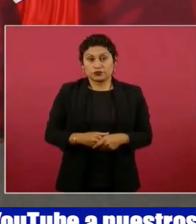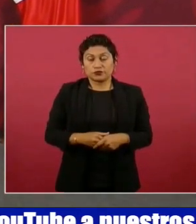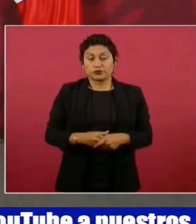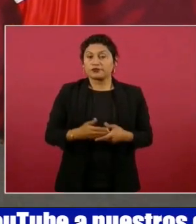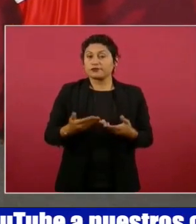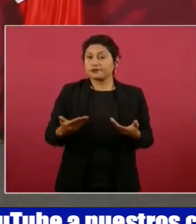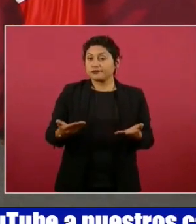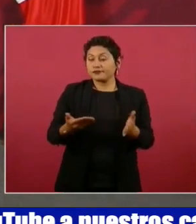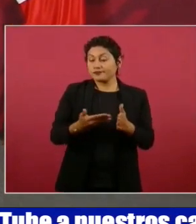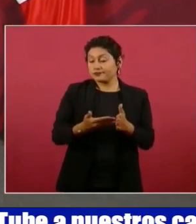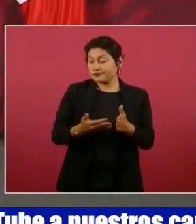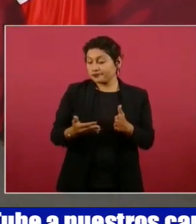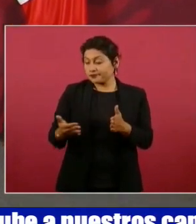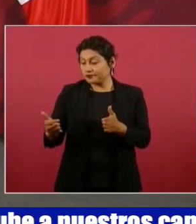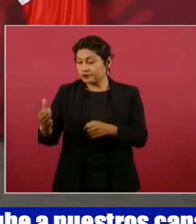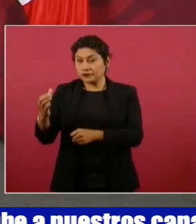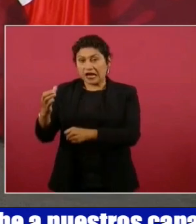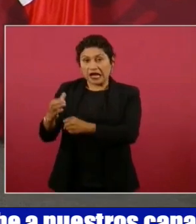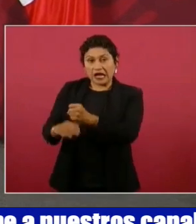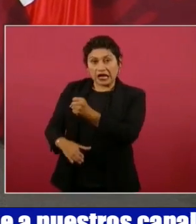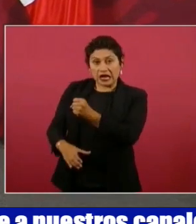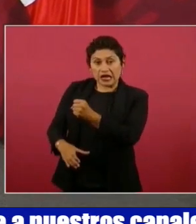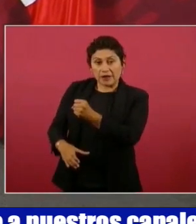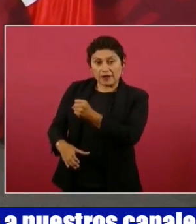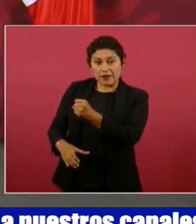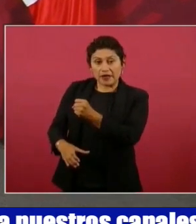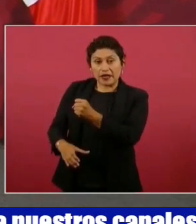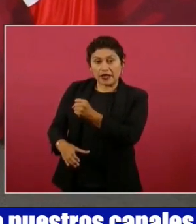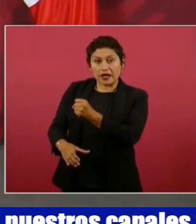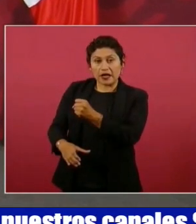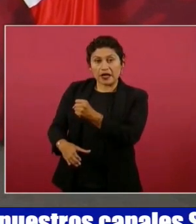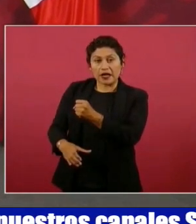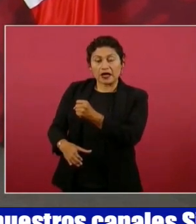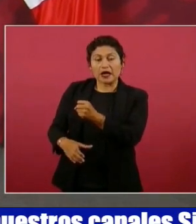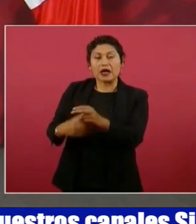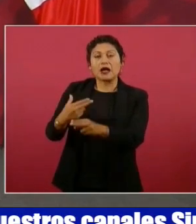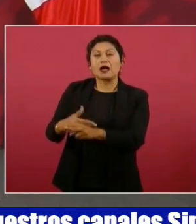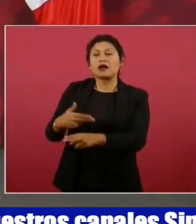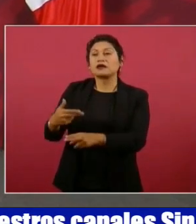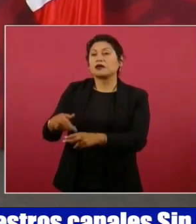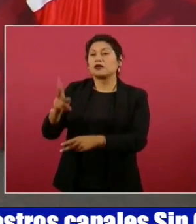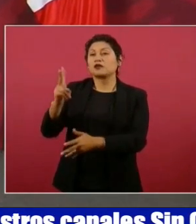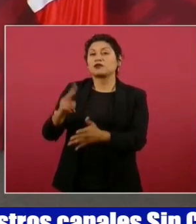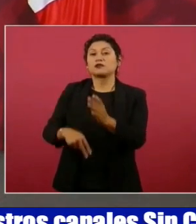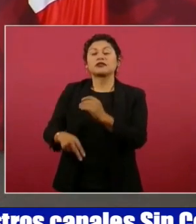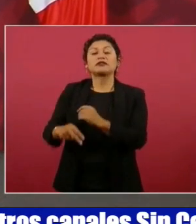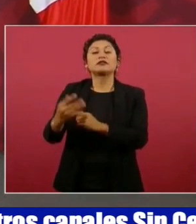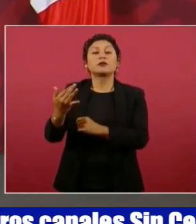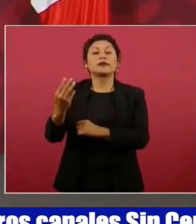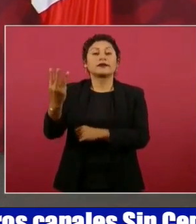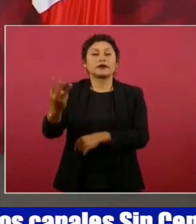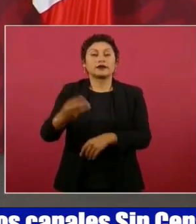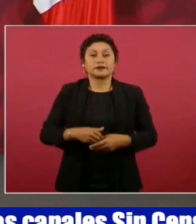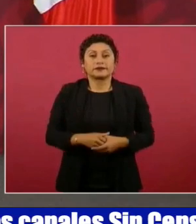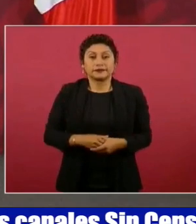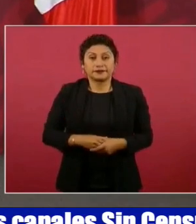Es decir, que vence la concesión hasta el 2053.